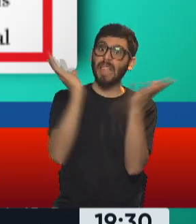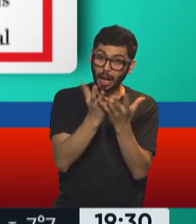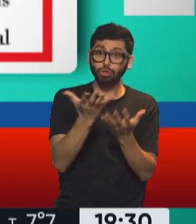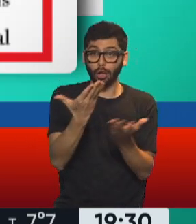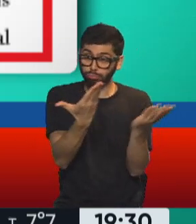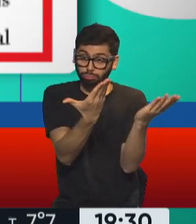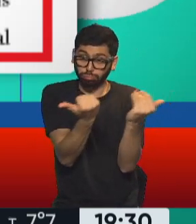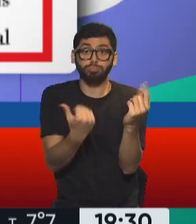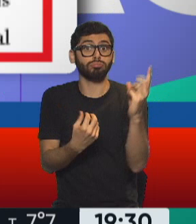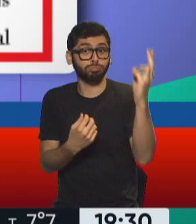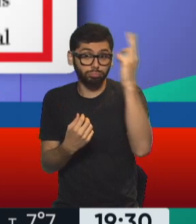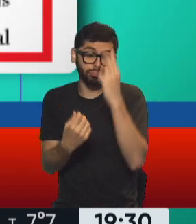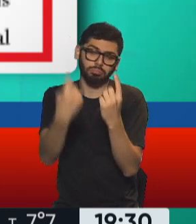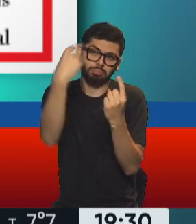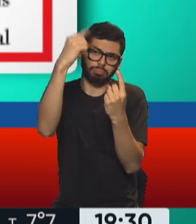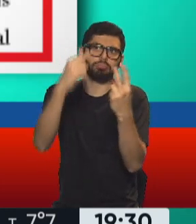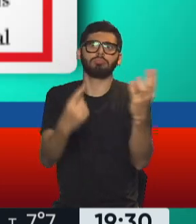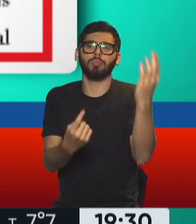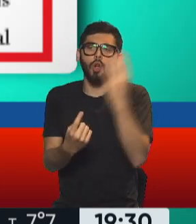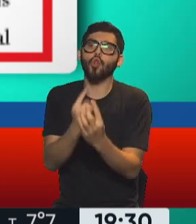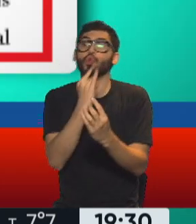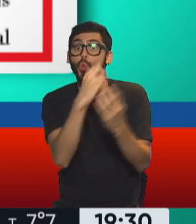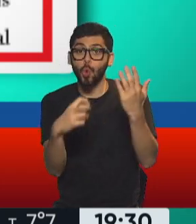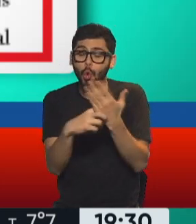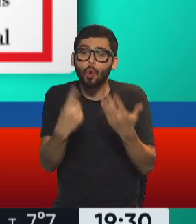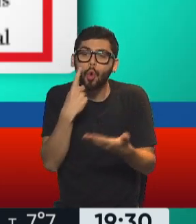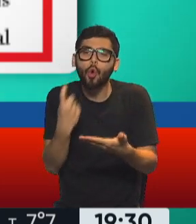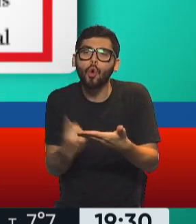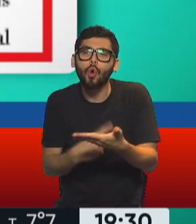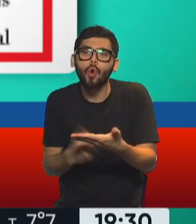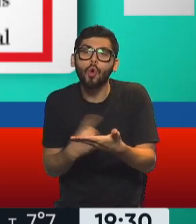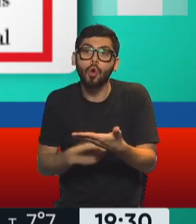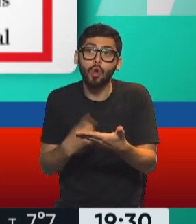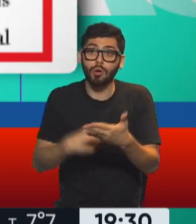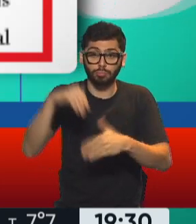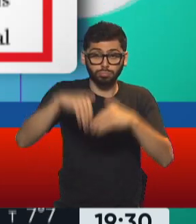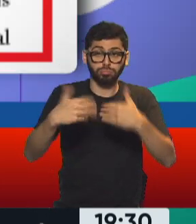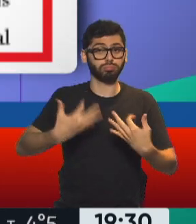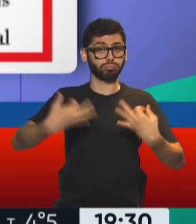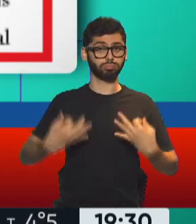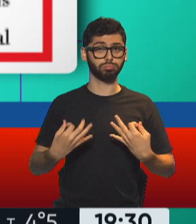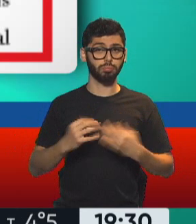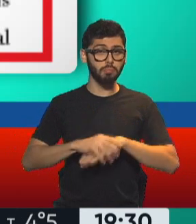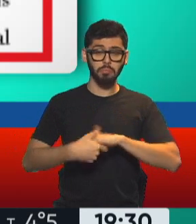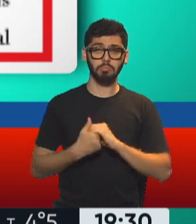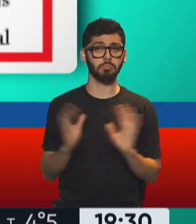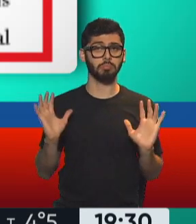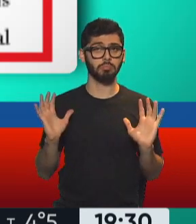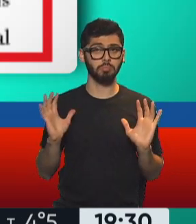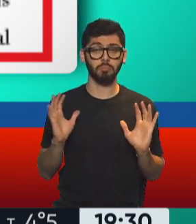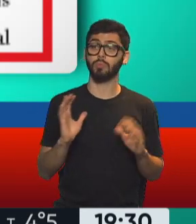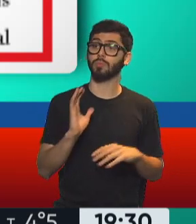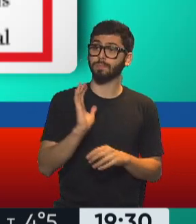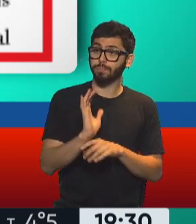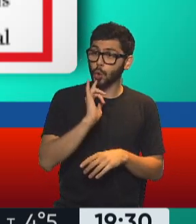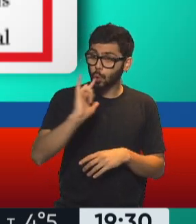para que garanticen con su observación la transparencia del acto comisario. Es decir, traigan